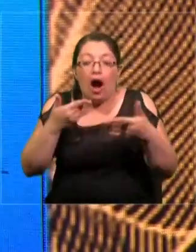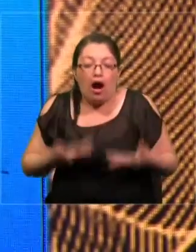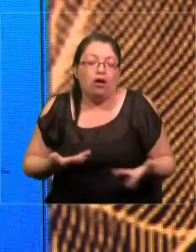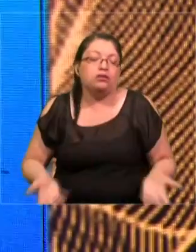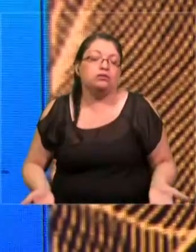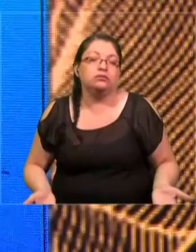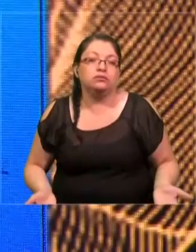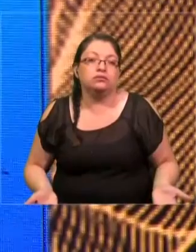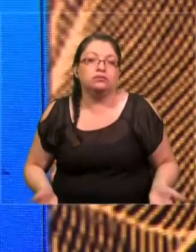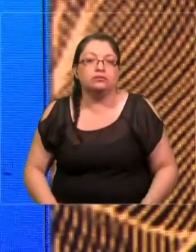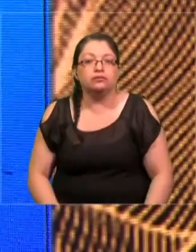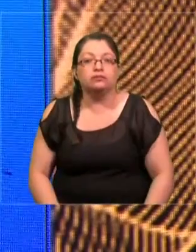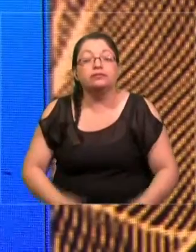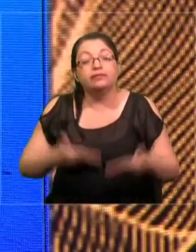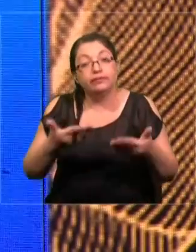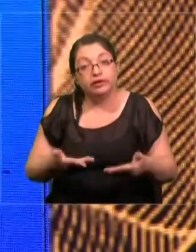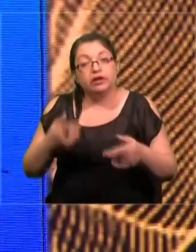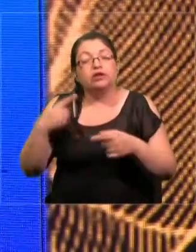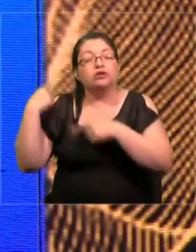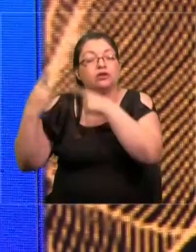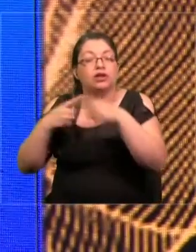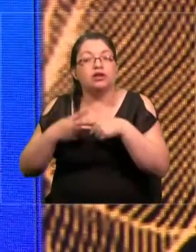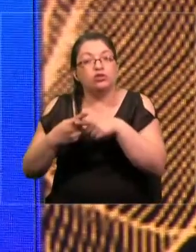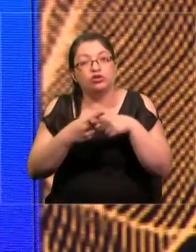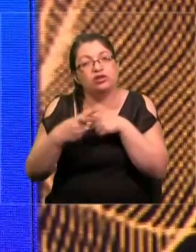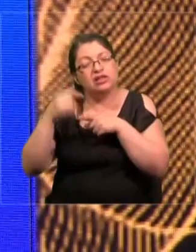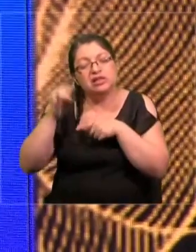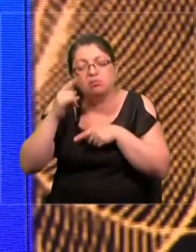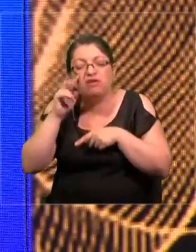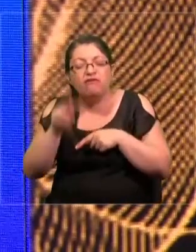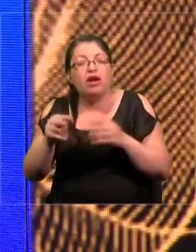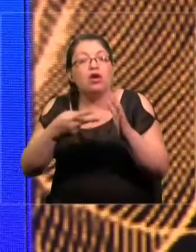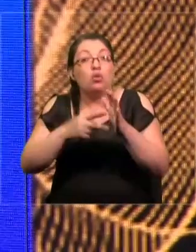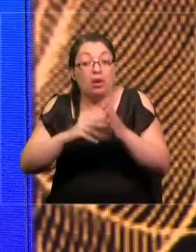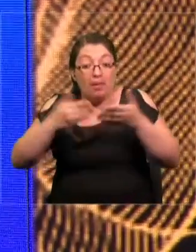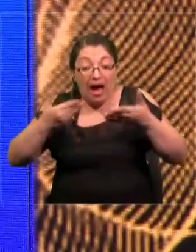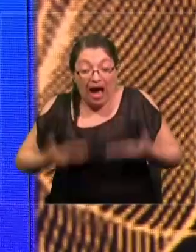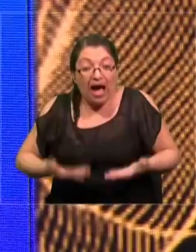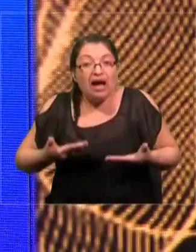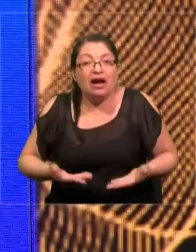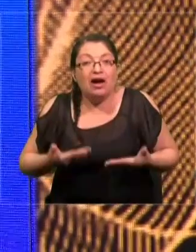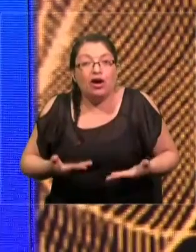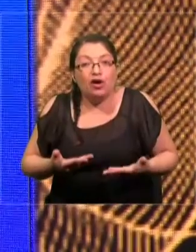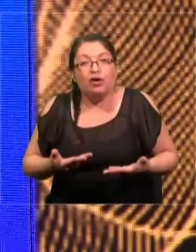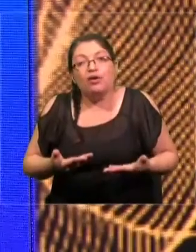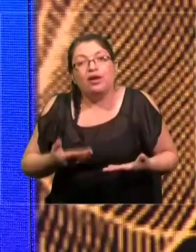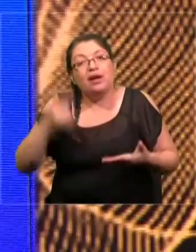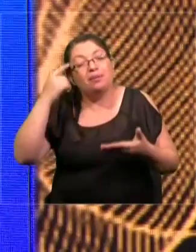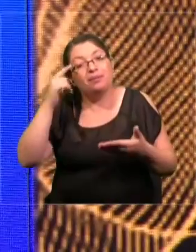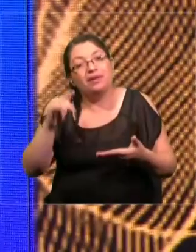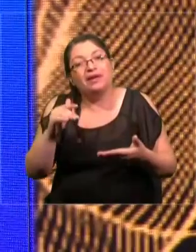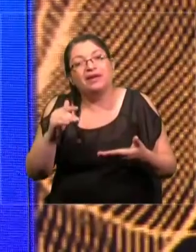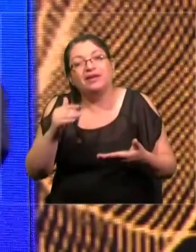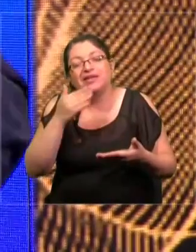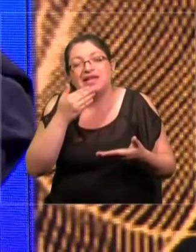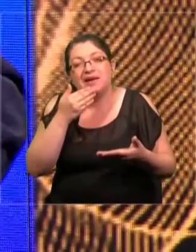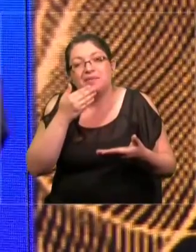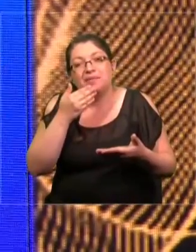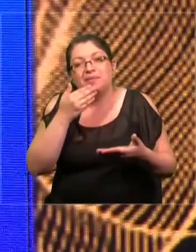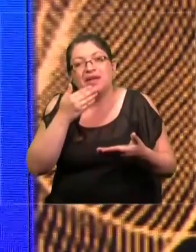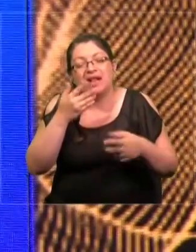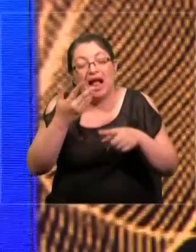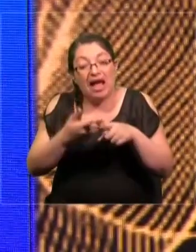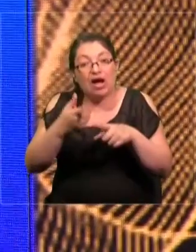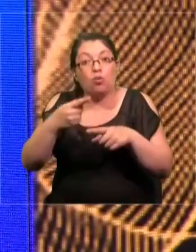Por eso que la historia social ve los problemas actuales impregnados de los largos y problemas históricos